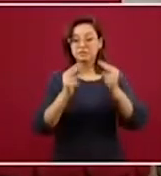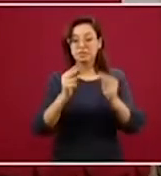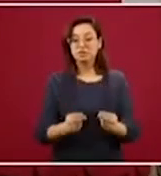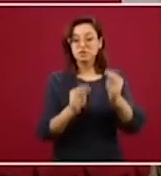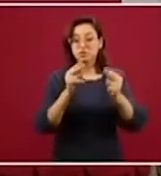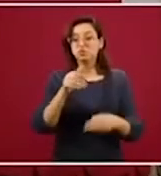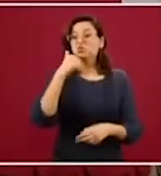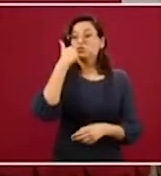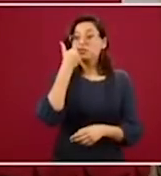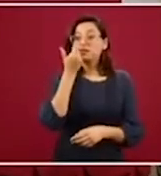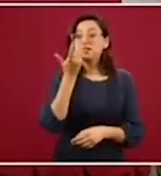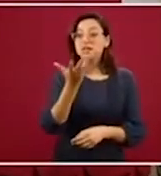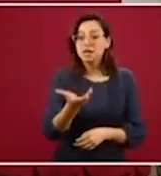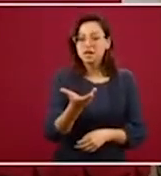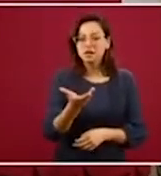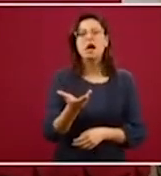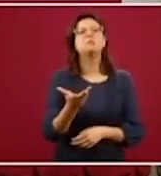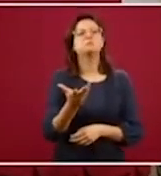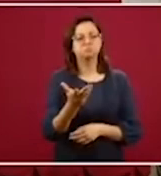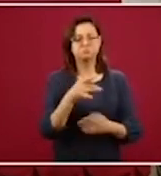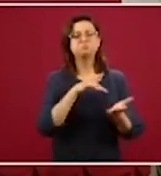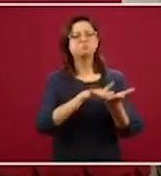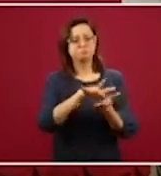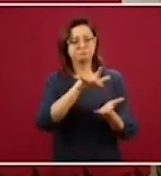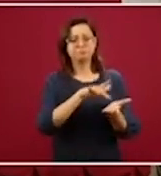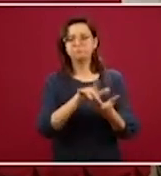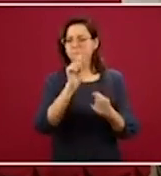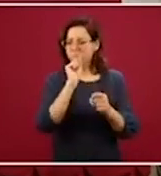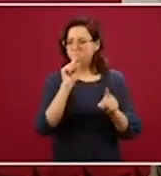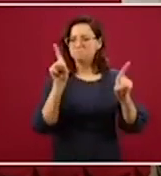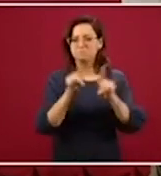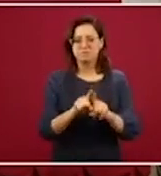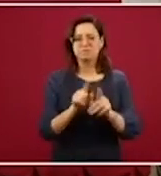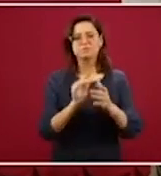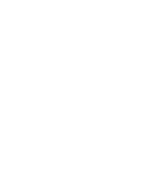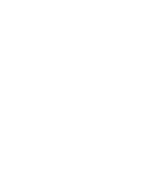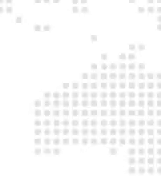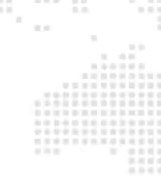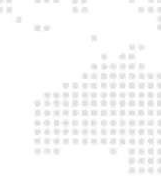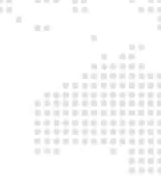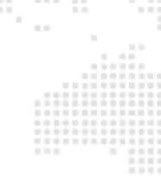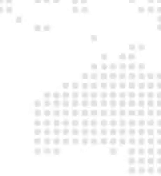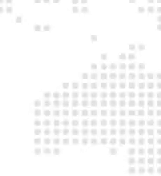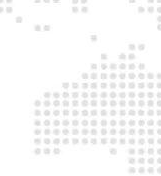los vamos a apoyar con un microcrédito.